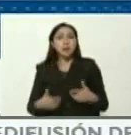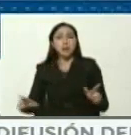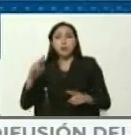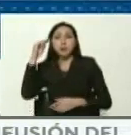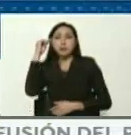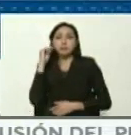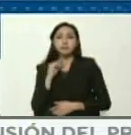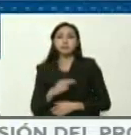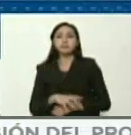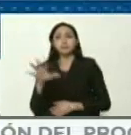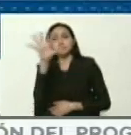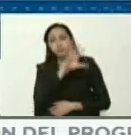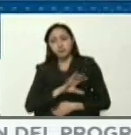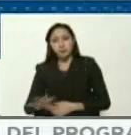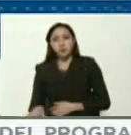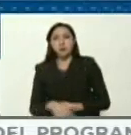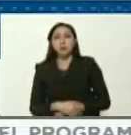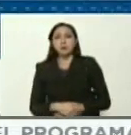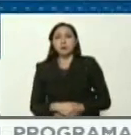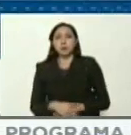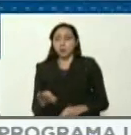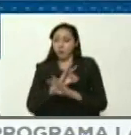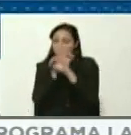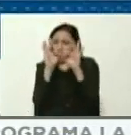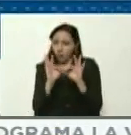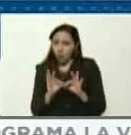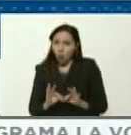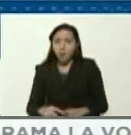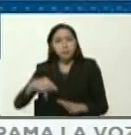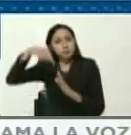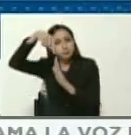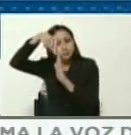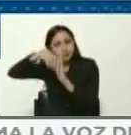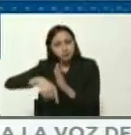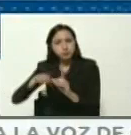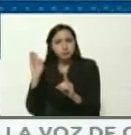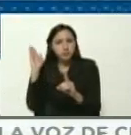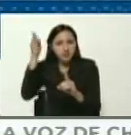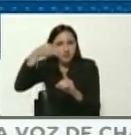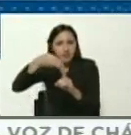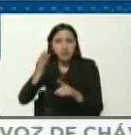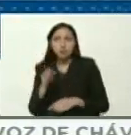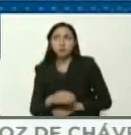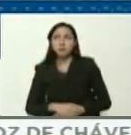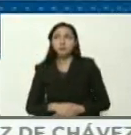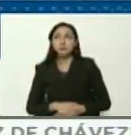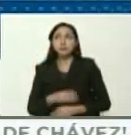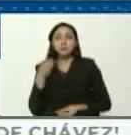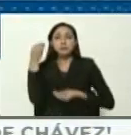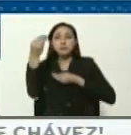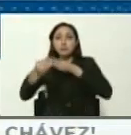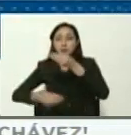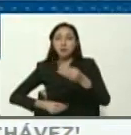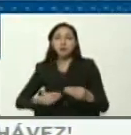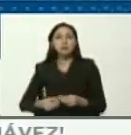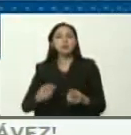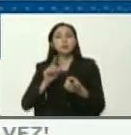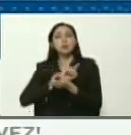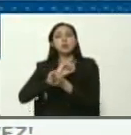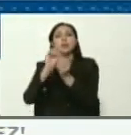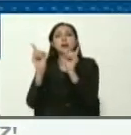Repúblicas aéreas, no. Los métodos tienen que ser profundos, directos, de acción, de